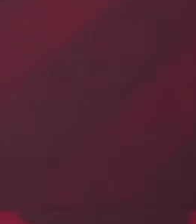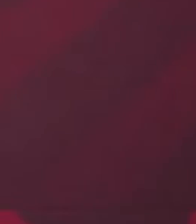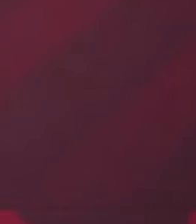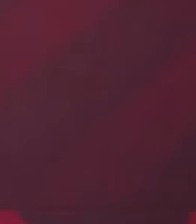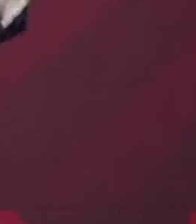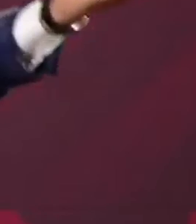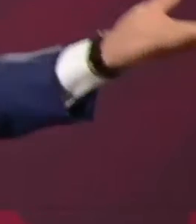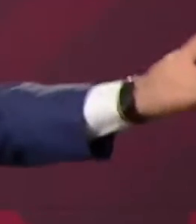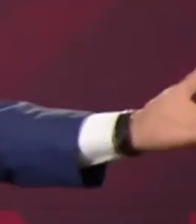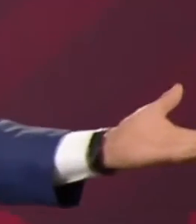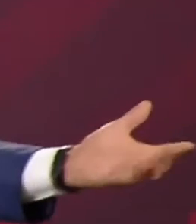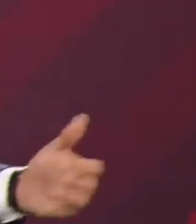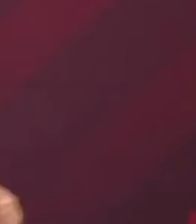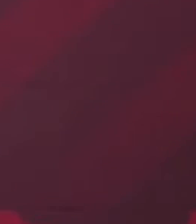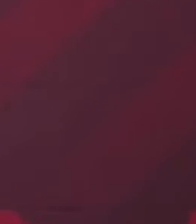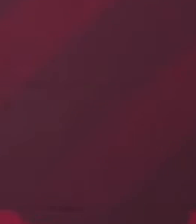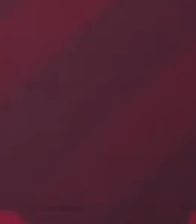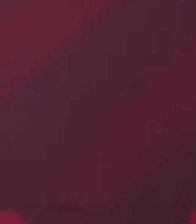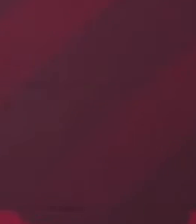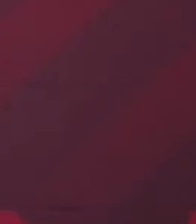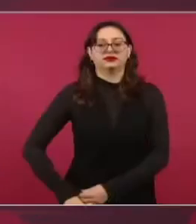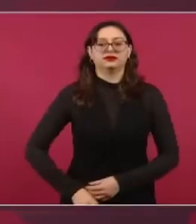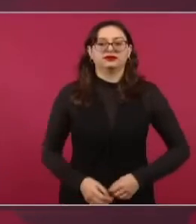bueno, las cárceles,